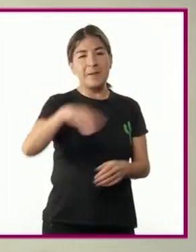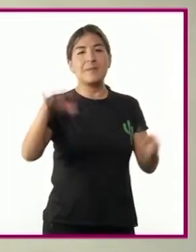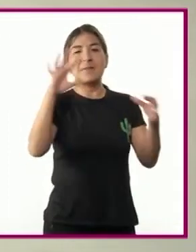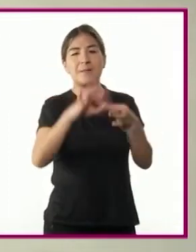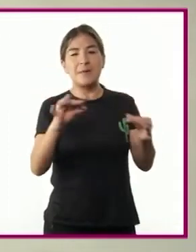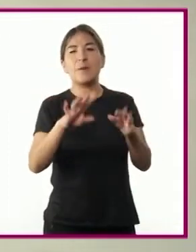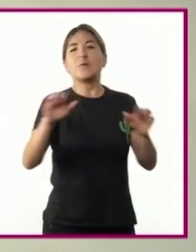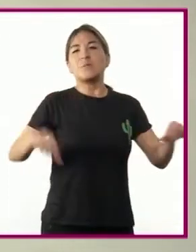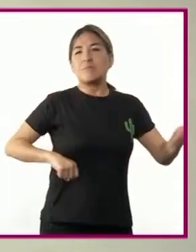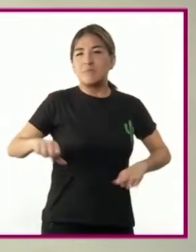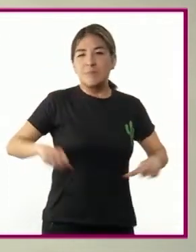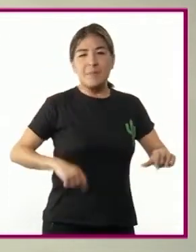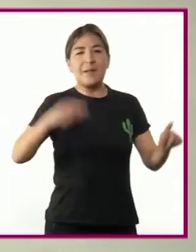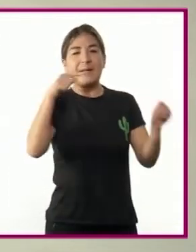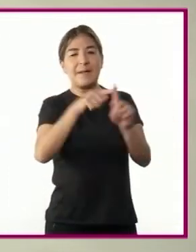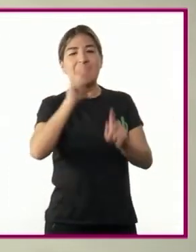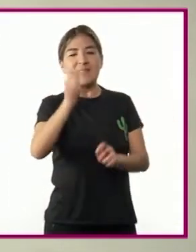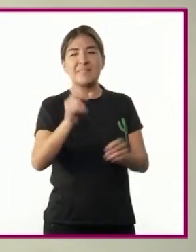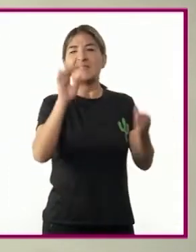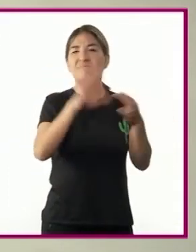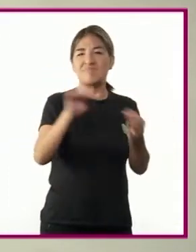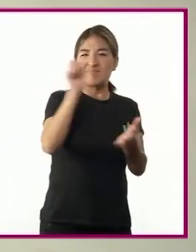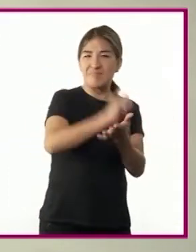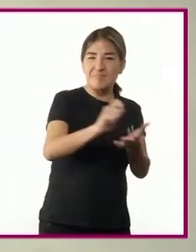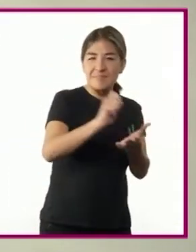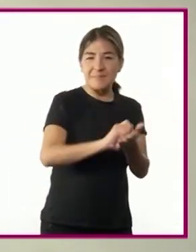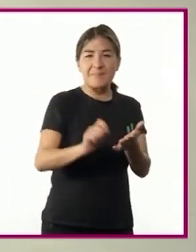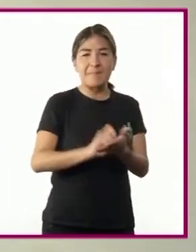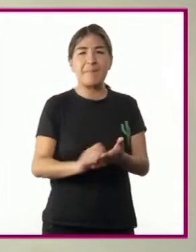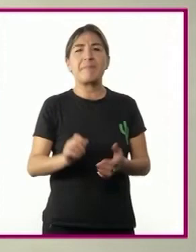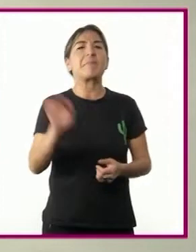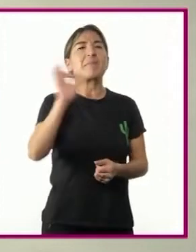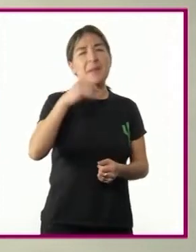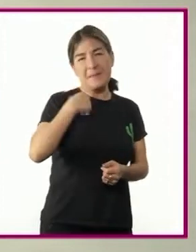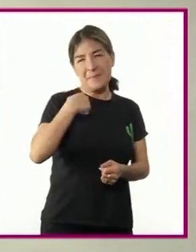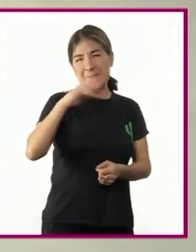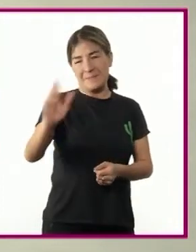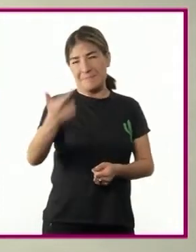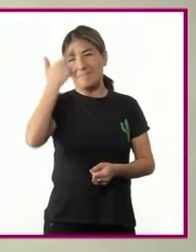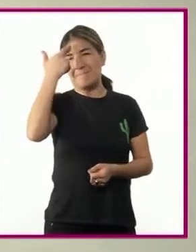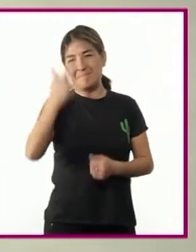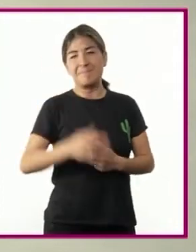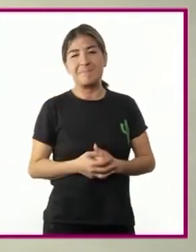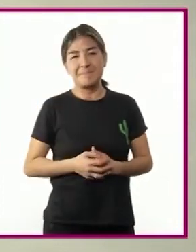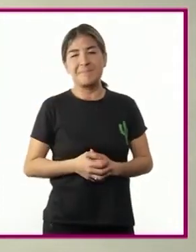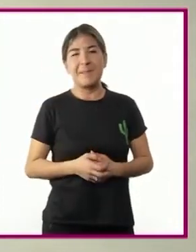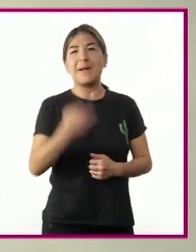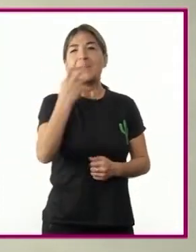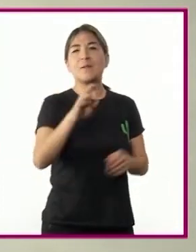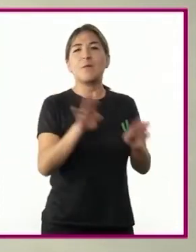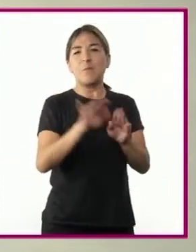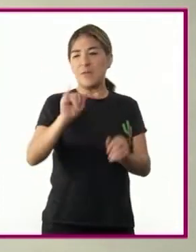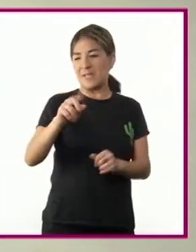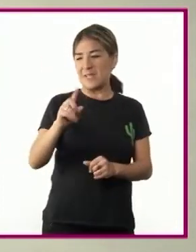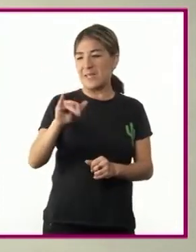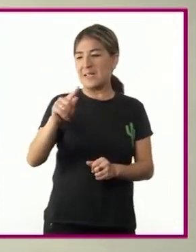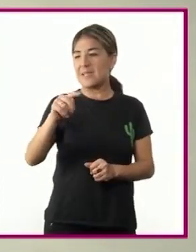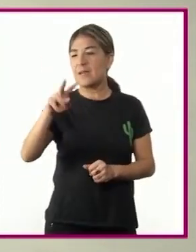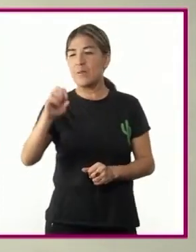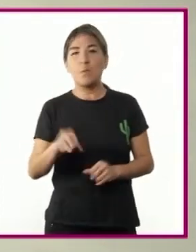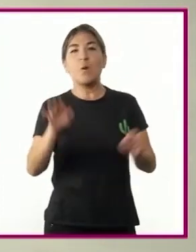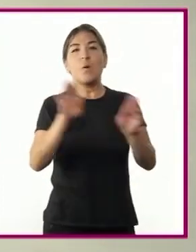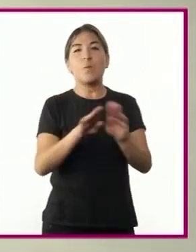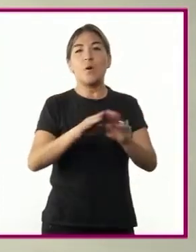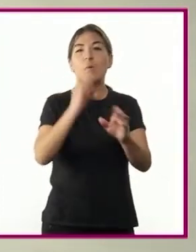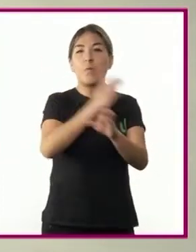la actitud del usuario ante lo que dicen o escriben. Y si no mal recuerdo, el indicativo tiene que ver con las cosas que